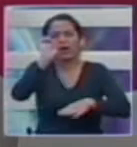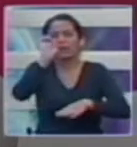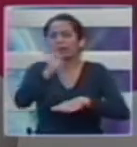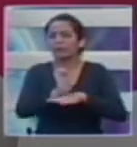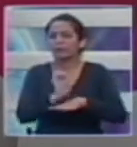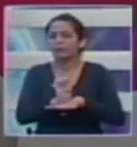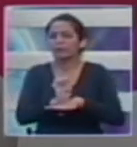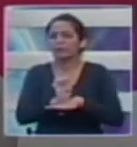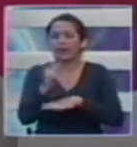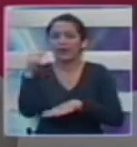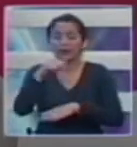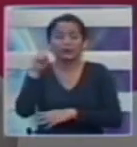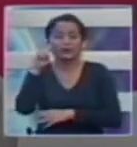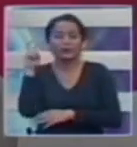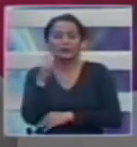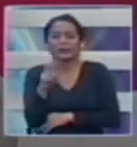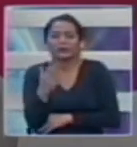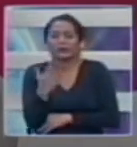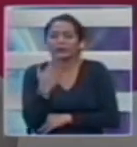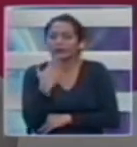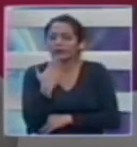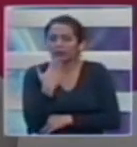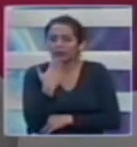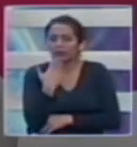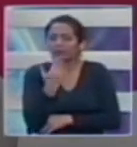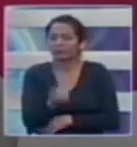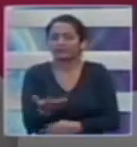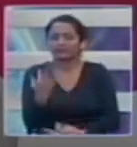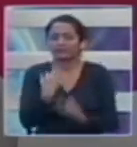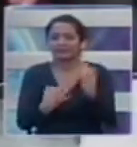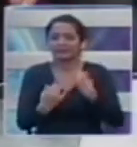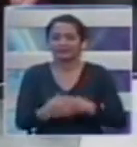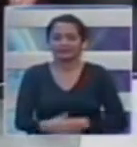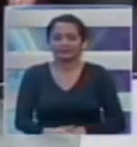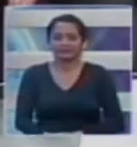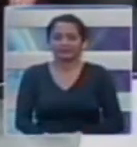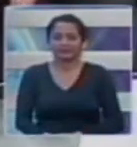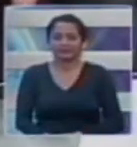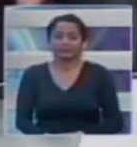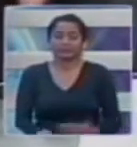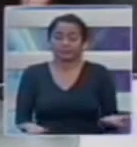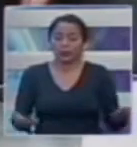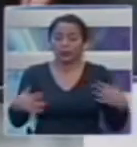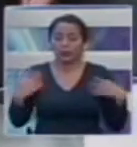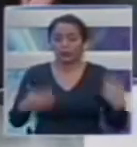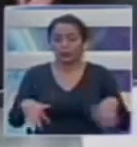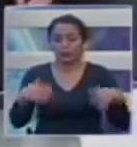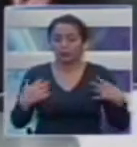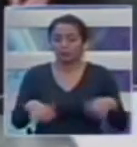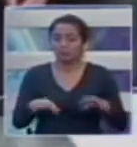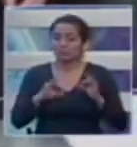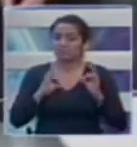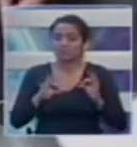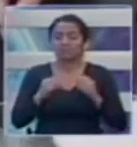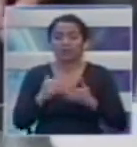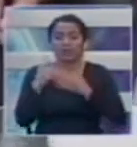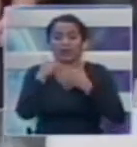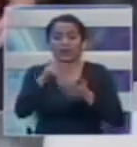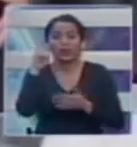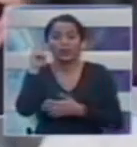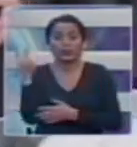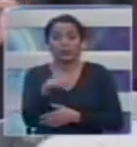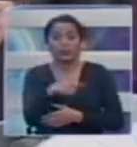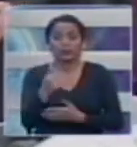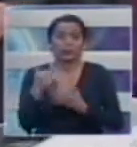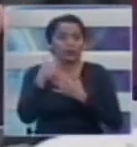el sector turístico, este nicho de eventos y de convenciones? 100% ayuda al Ecuador, ayuda al turismo